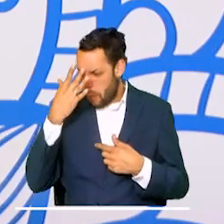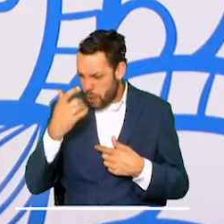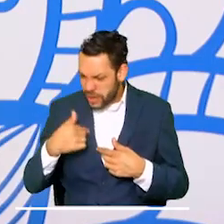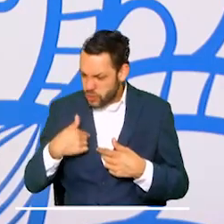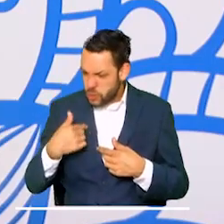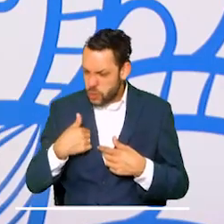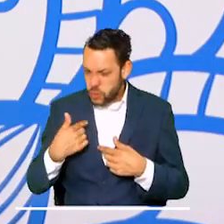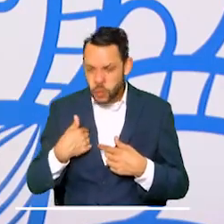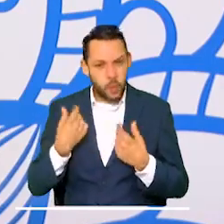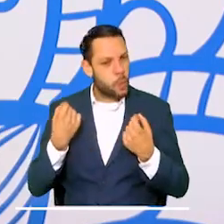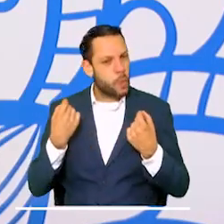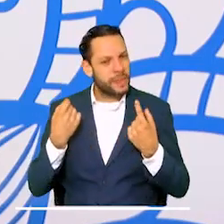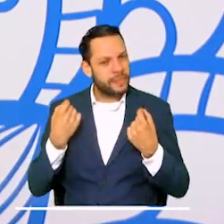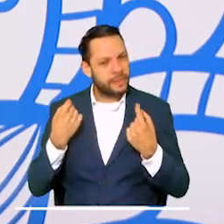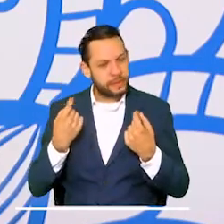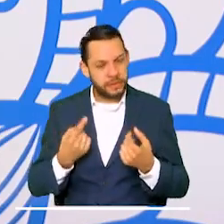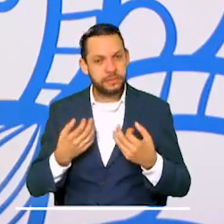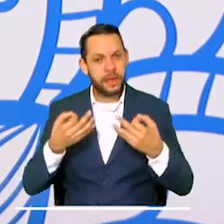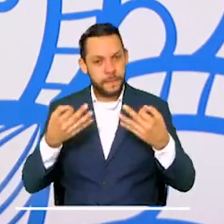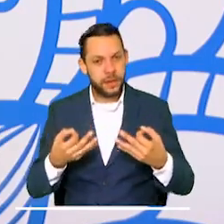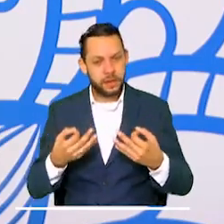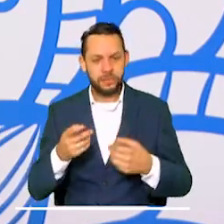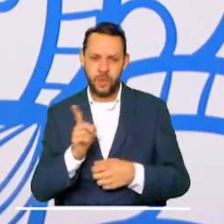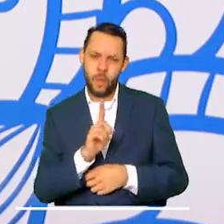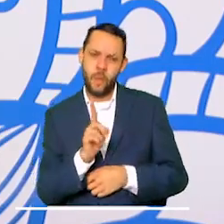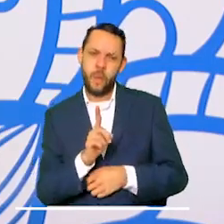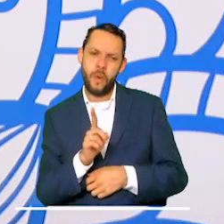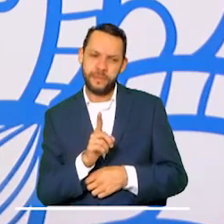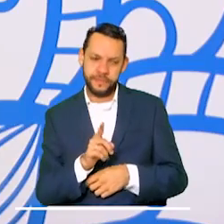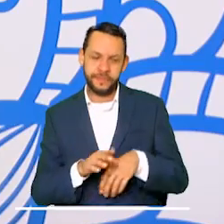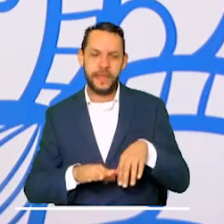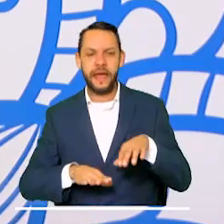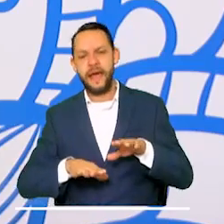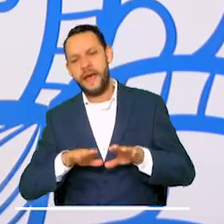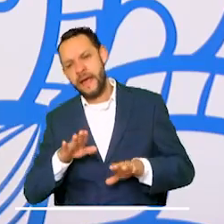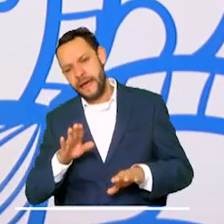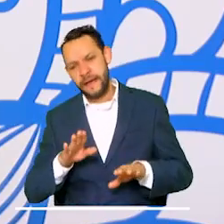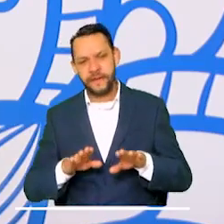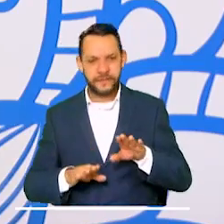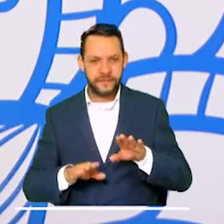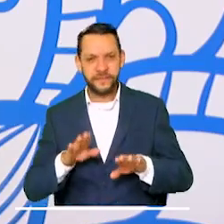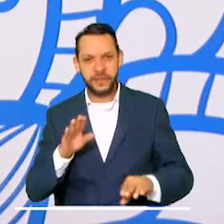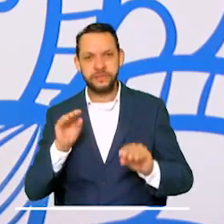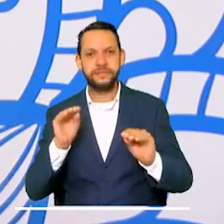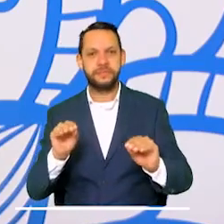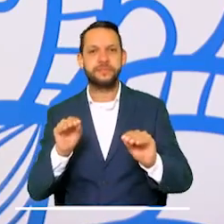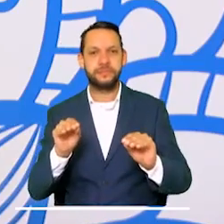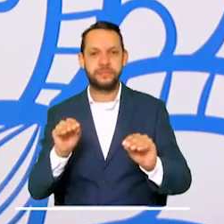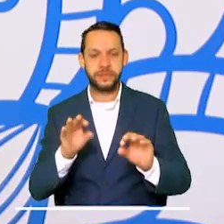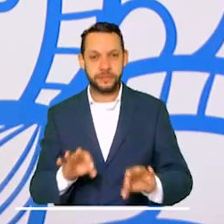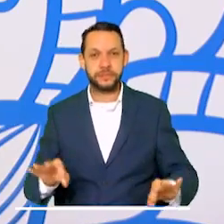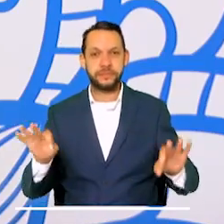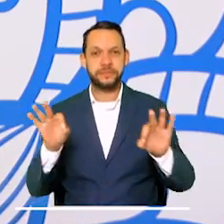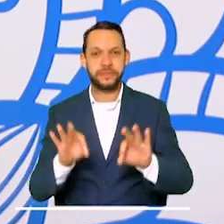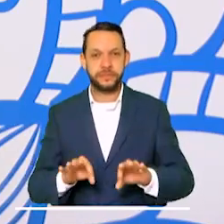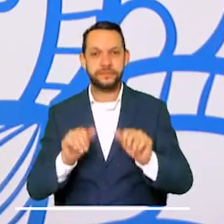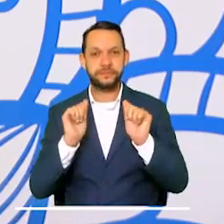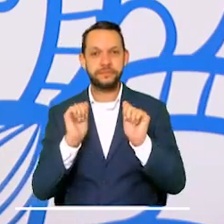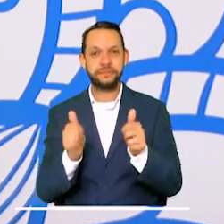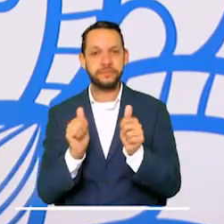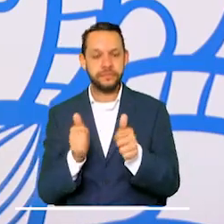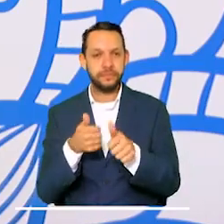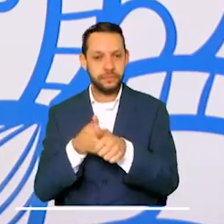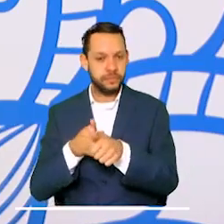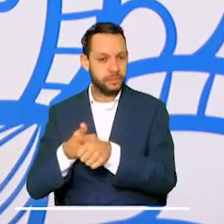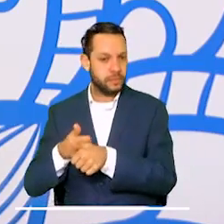nada más lejos de la realidad que eso. Muchas veces, y lo digo no solamente como médico, sino como paciente, para mí